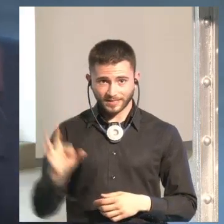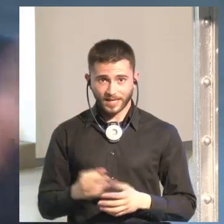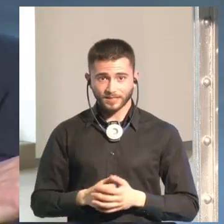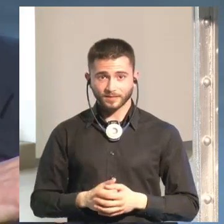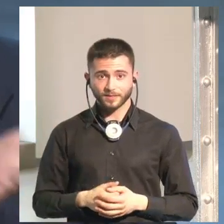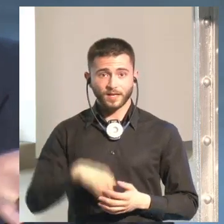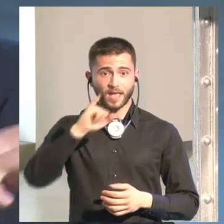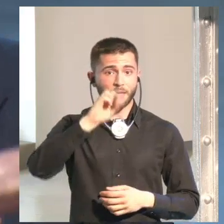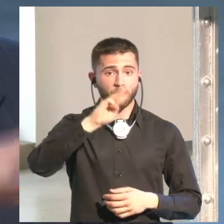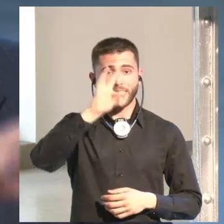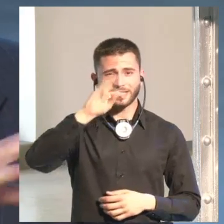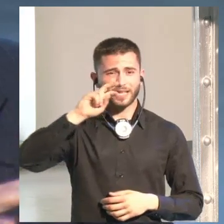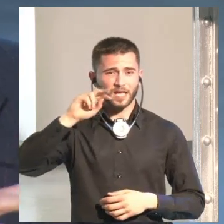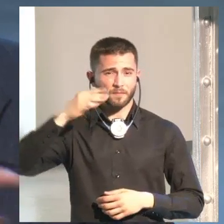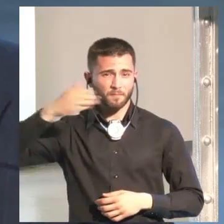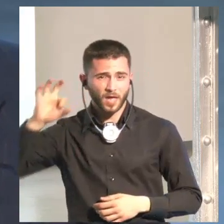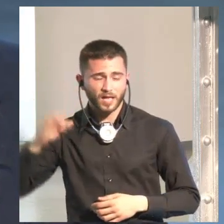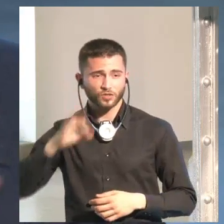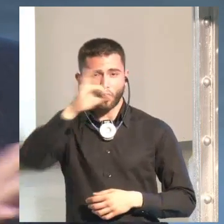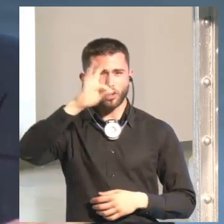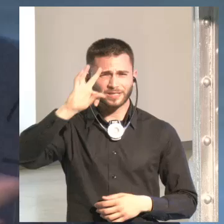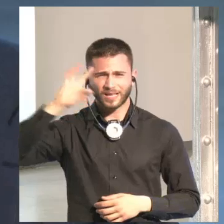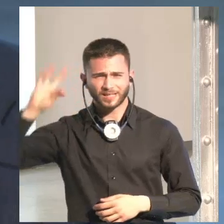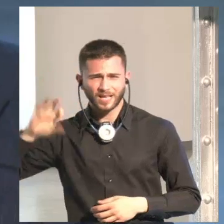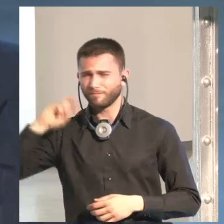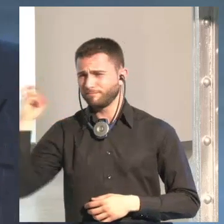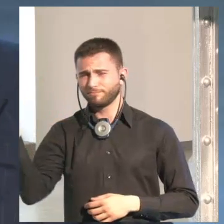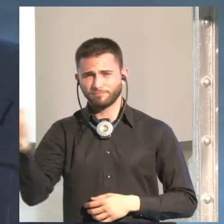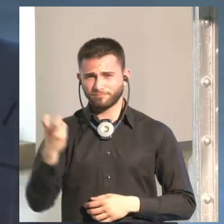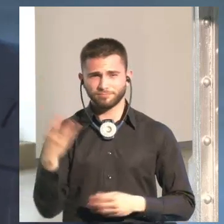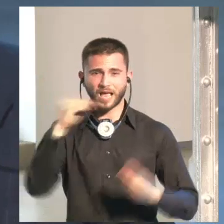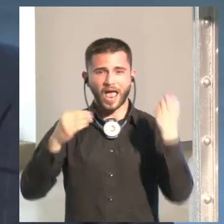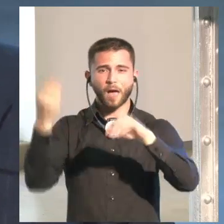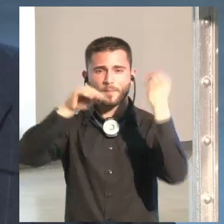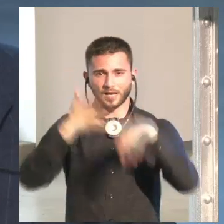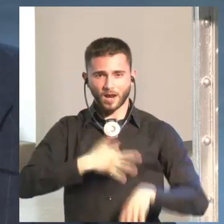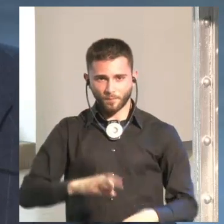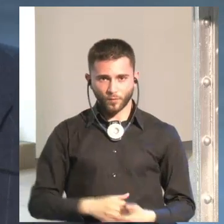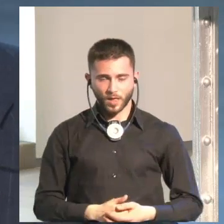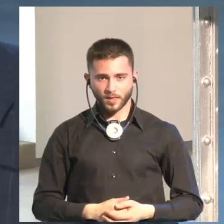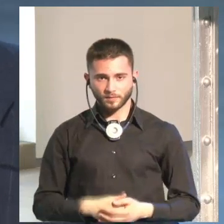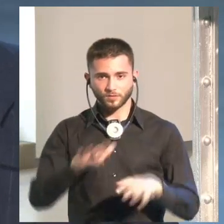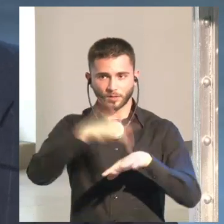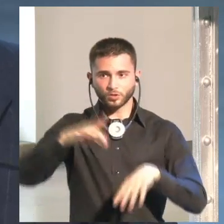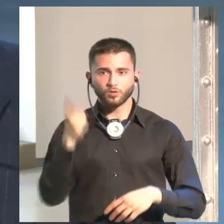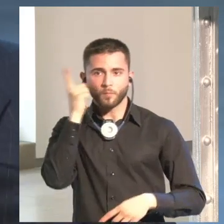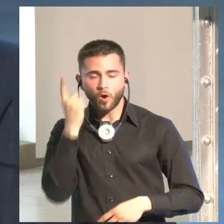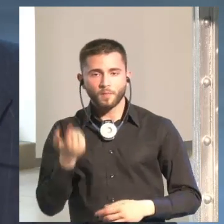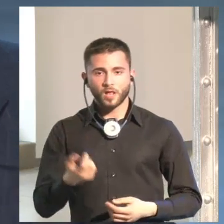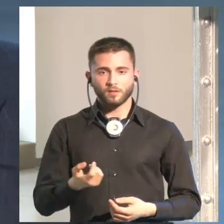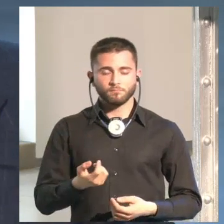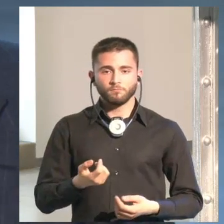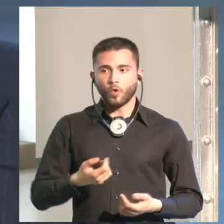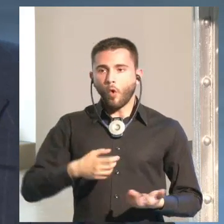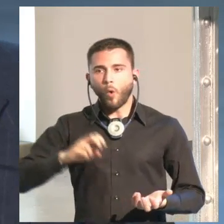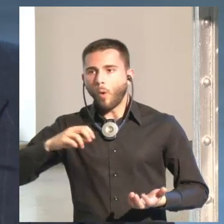múltiples IPTVs, múltiples OTTs, etcétera, etcétera. No son solo las aplicaciones que van a un dispositivo móvil, a un smartphone,